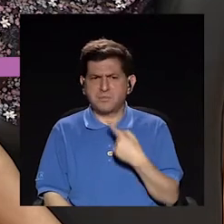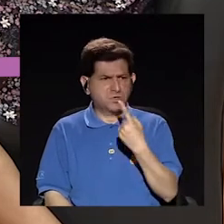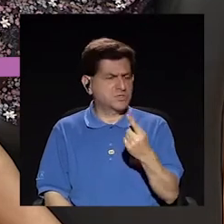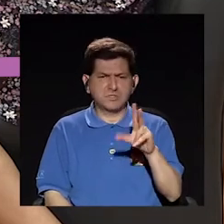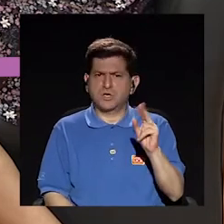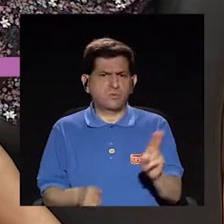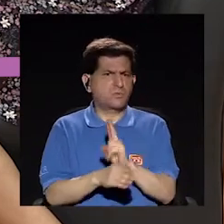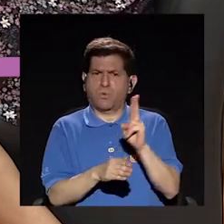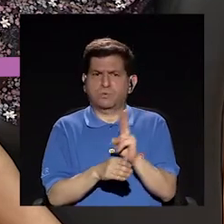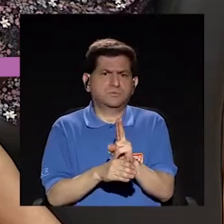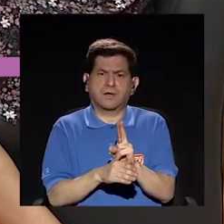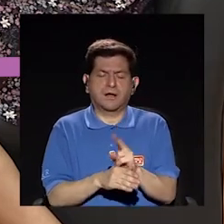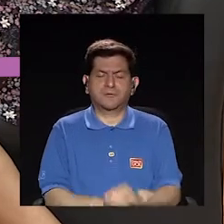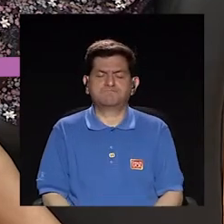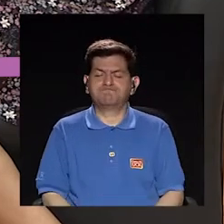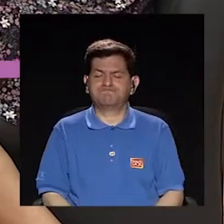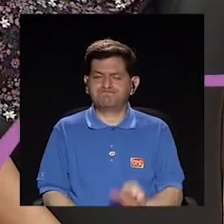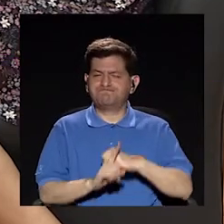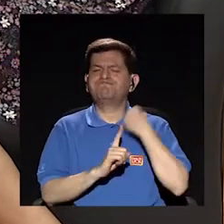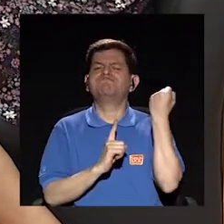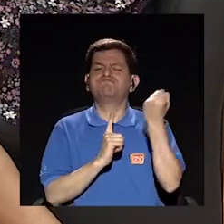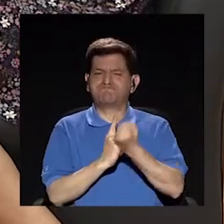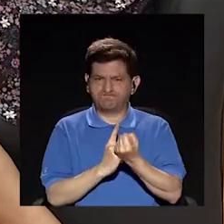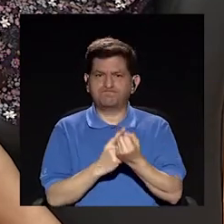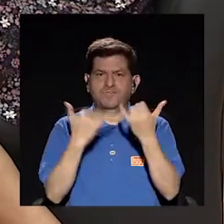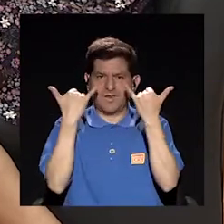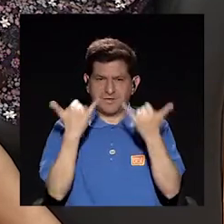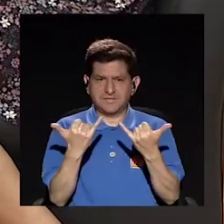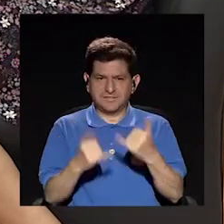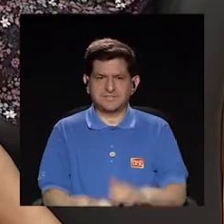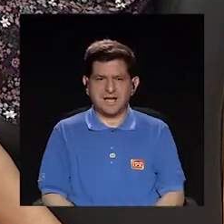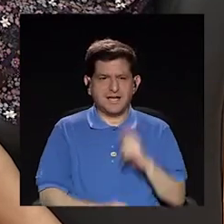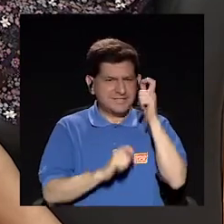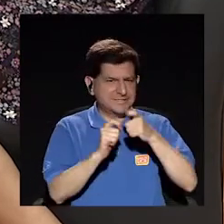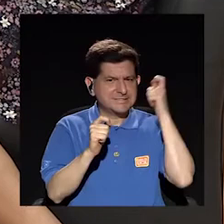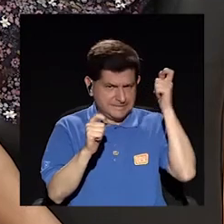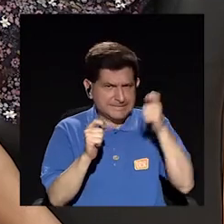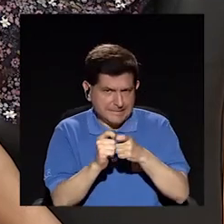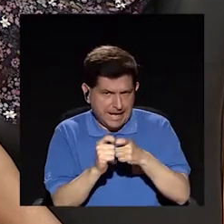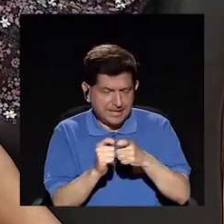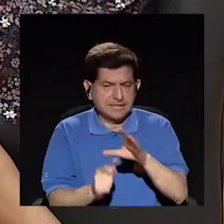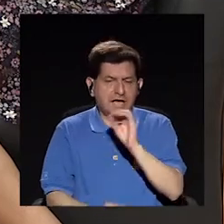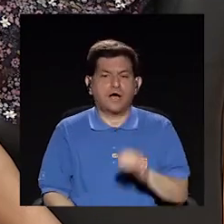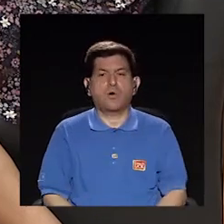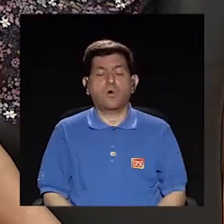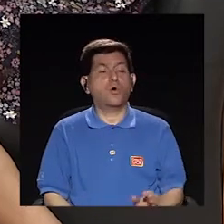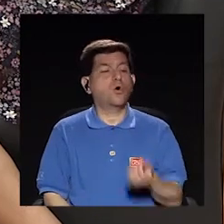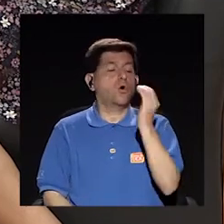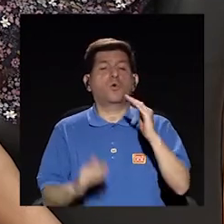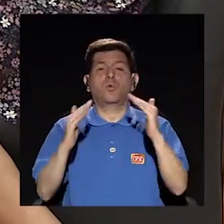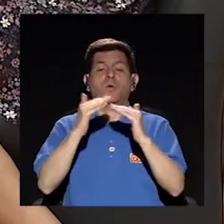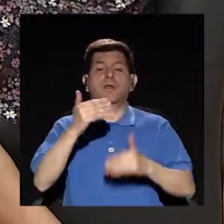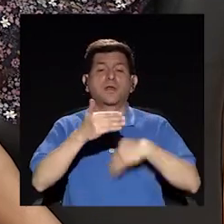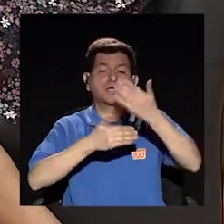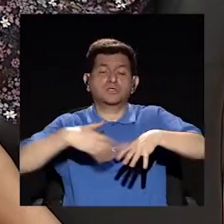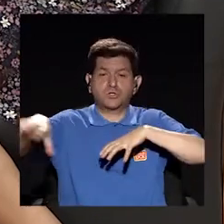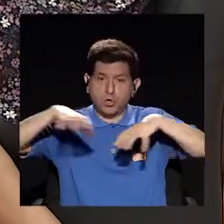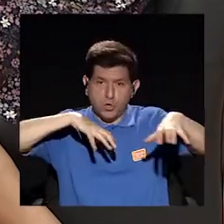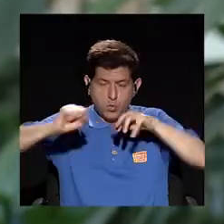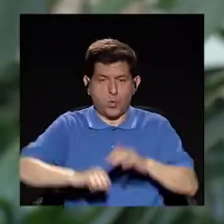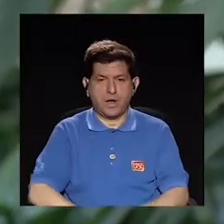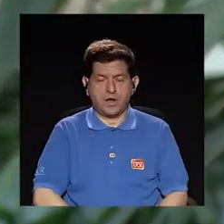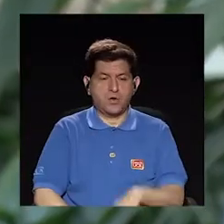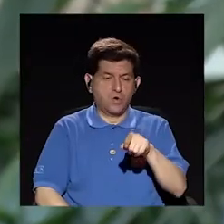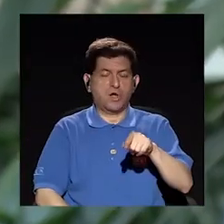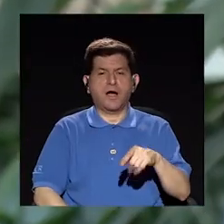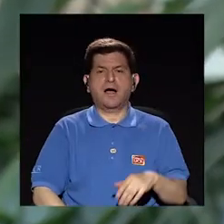consumió. Entonces, ya eso sí es un factor que uno diría, ya eso es muy específico. O cuando los chicos llegan a casa después de una actividad